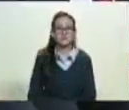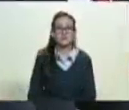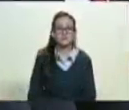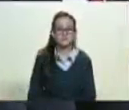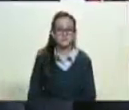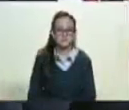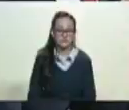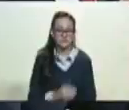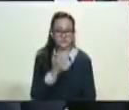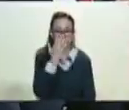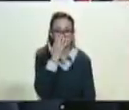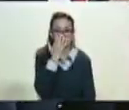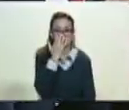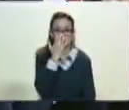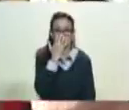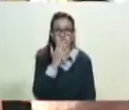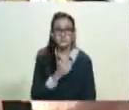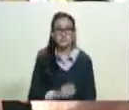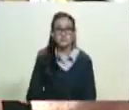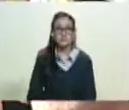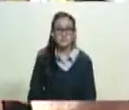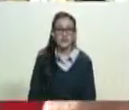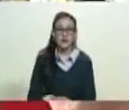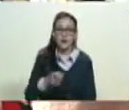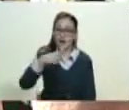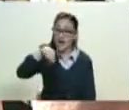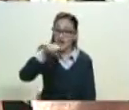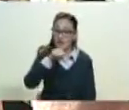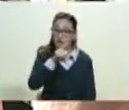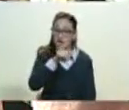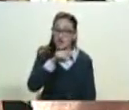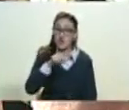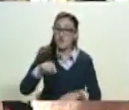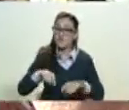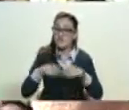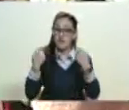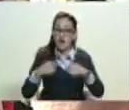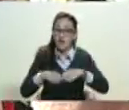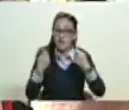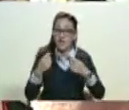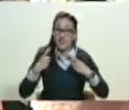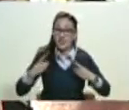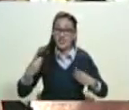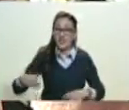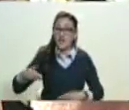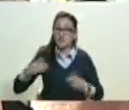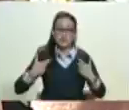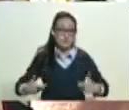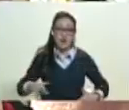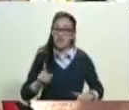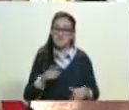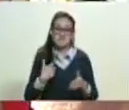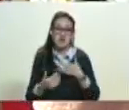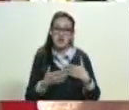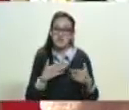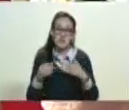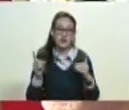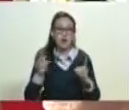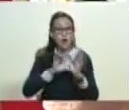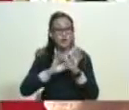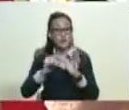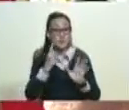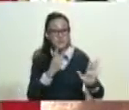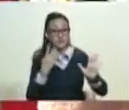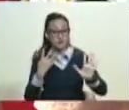Ellos son violadores masivos de los derechos humanos. Nosotros con la constituyente de 1999